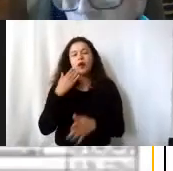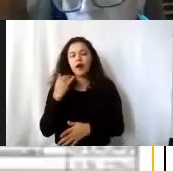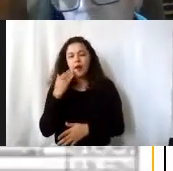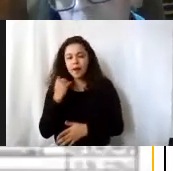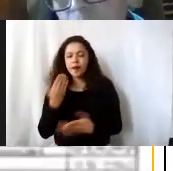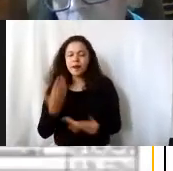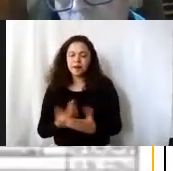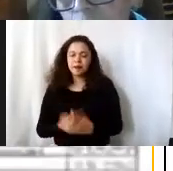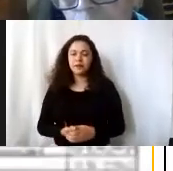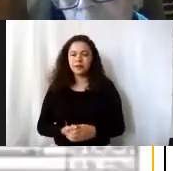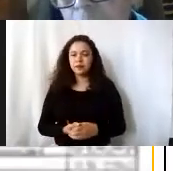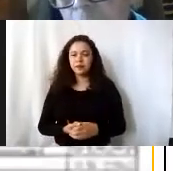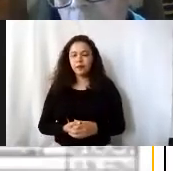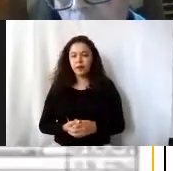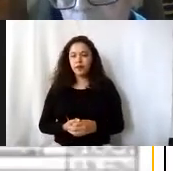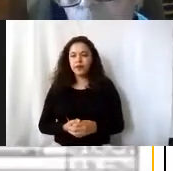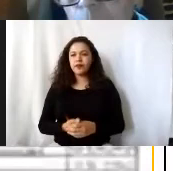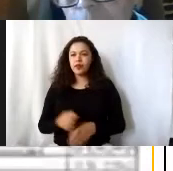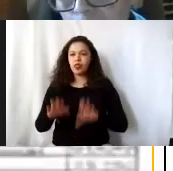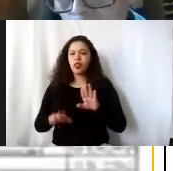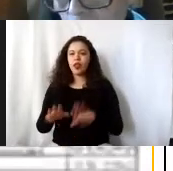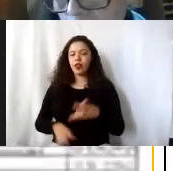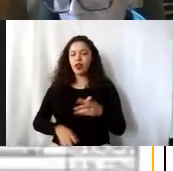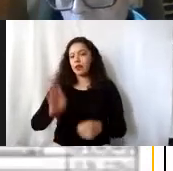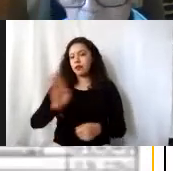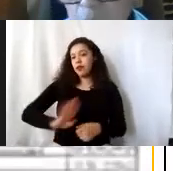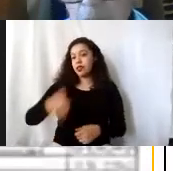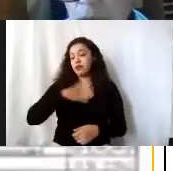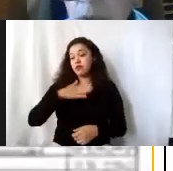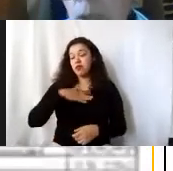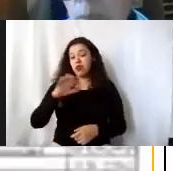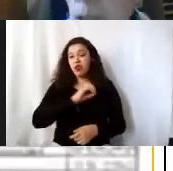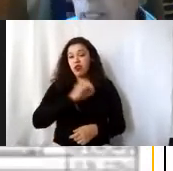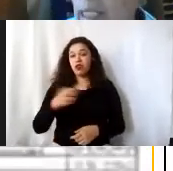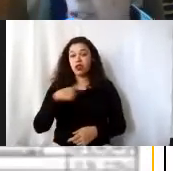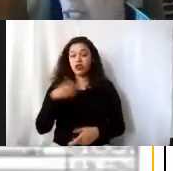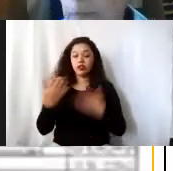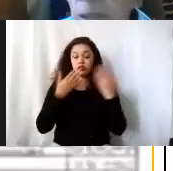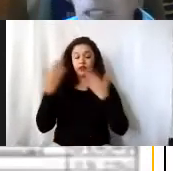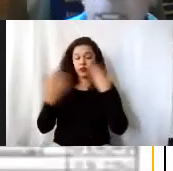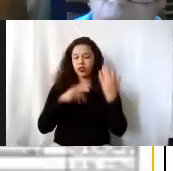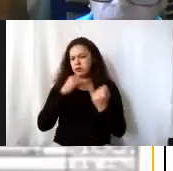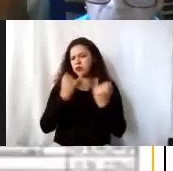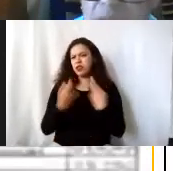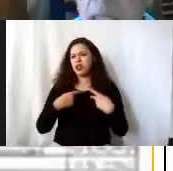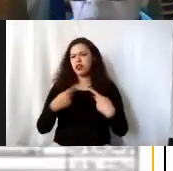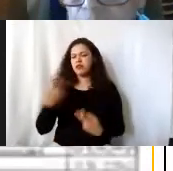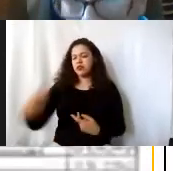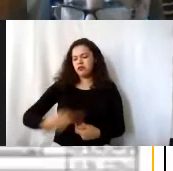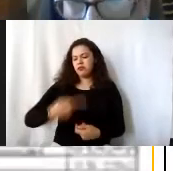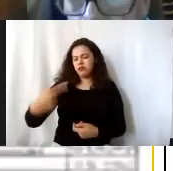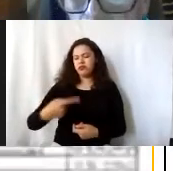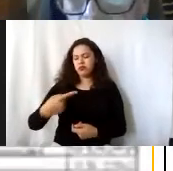y muchas veces pareciera que es mi obligación yo hacer el estudio como es obligación de la persona que me conteste, ¿no?